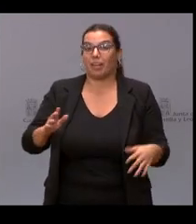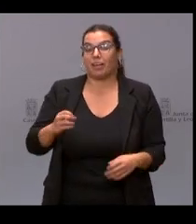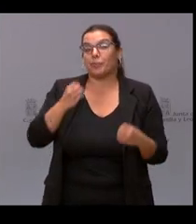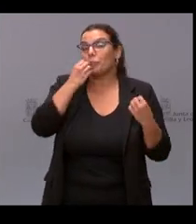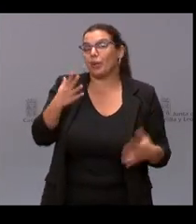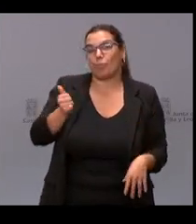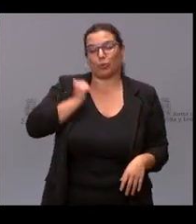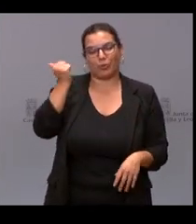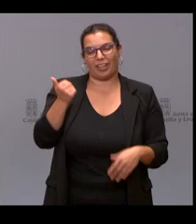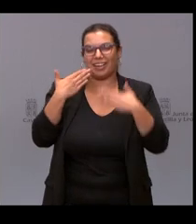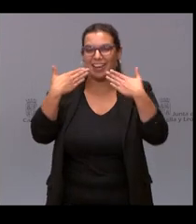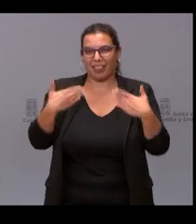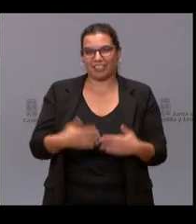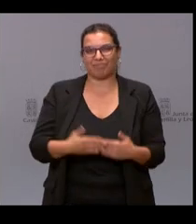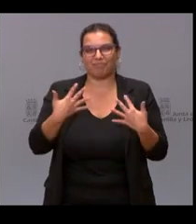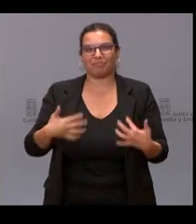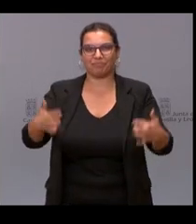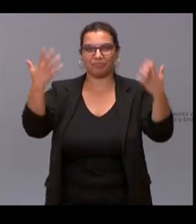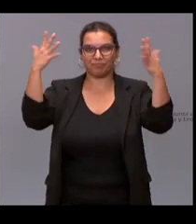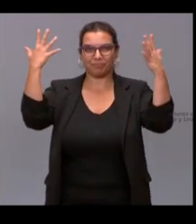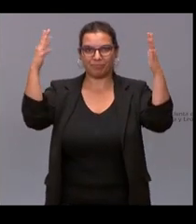oportunidad. Gracias.